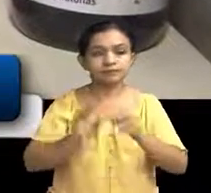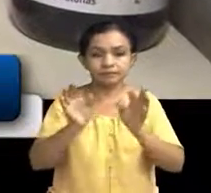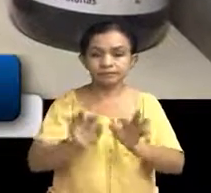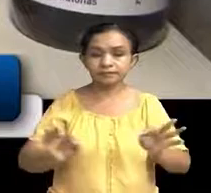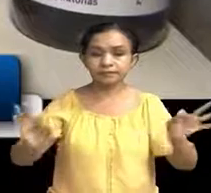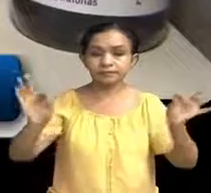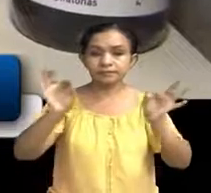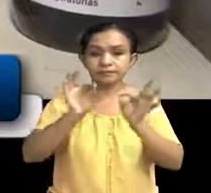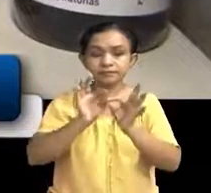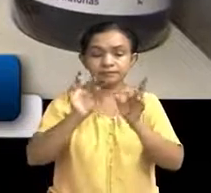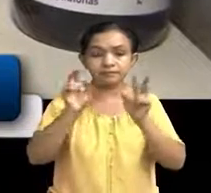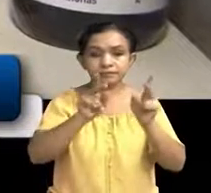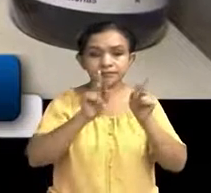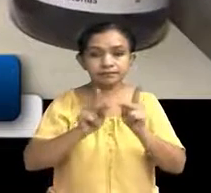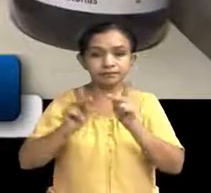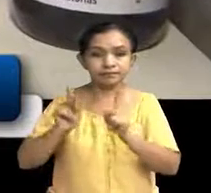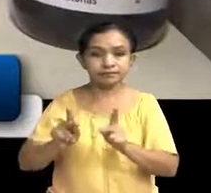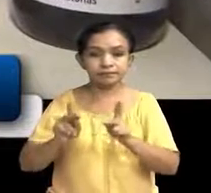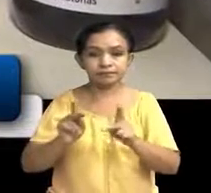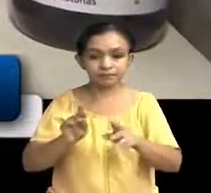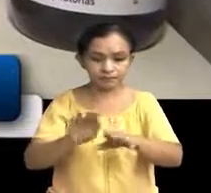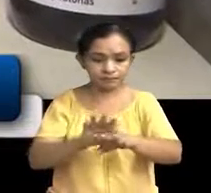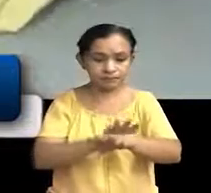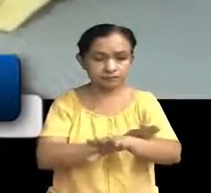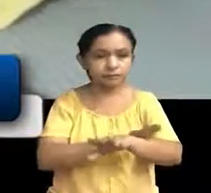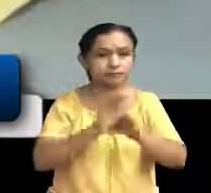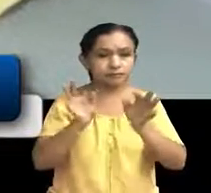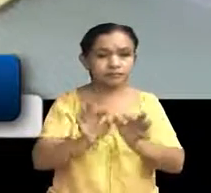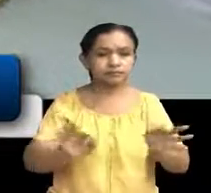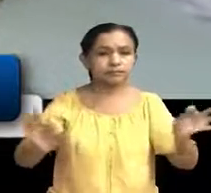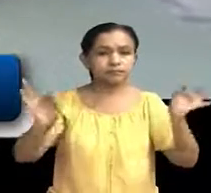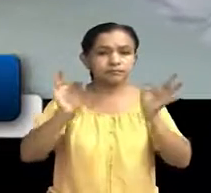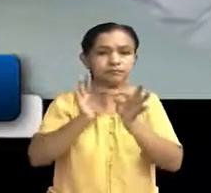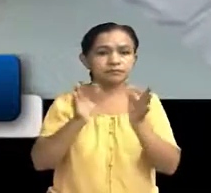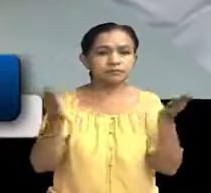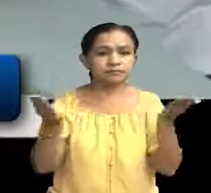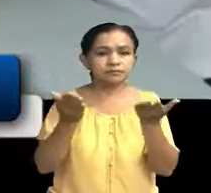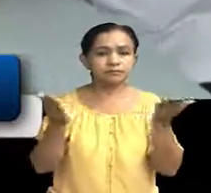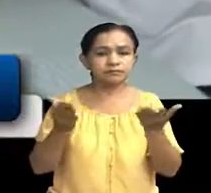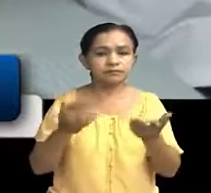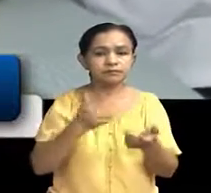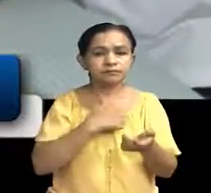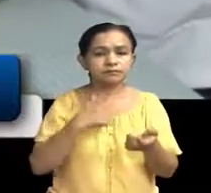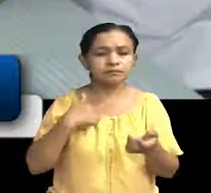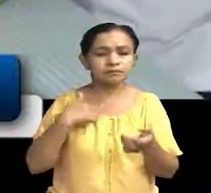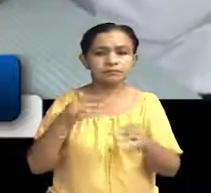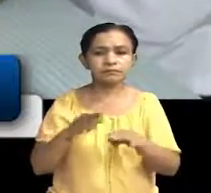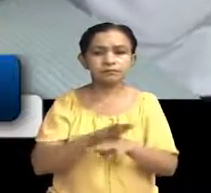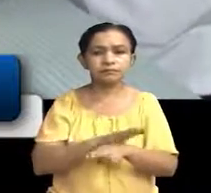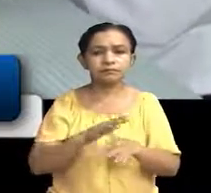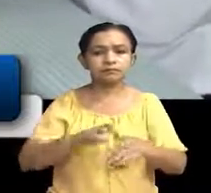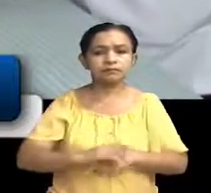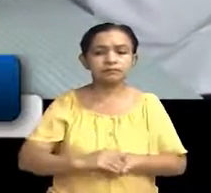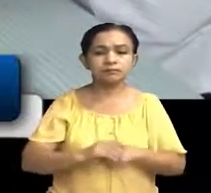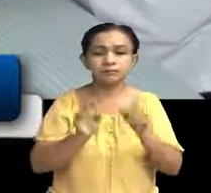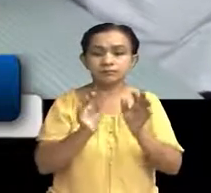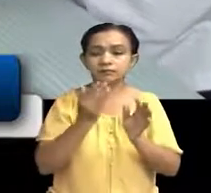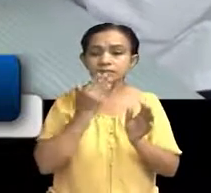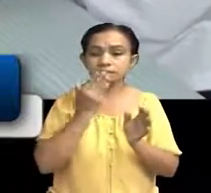en cuanto a alguien le agarra, sienta los síntomas. Es importante hablar de los síntomas, no hemos hablado de los síntomas. Ya para terminar, es muy